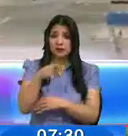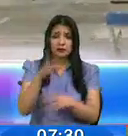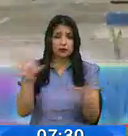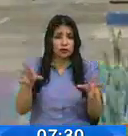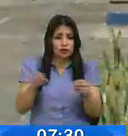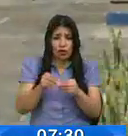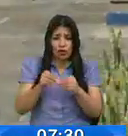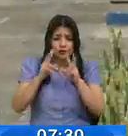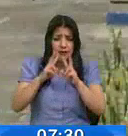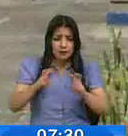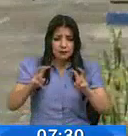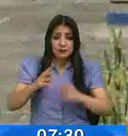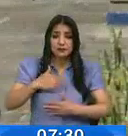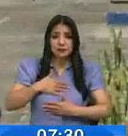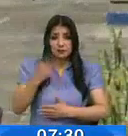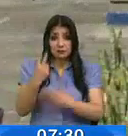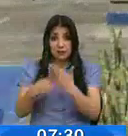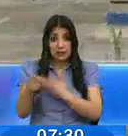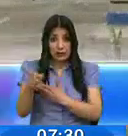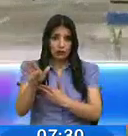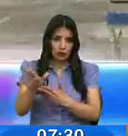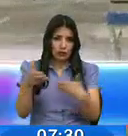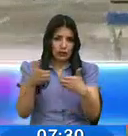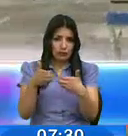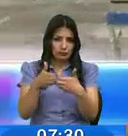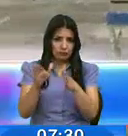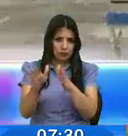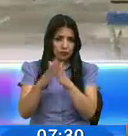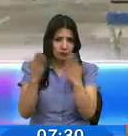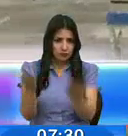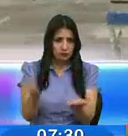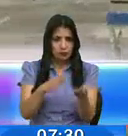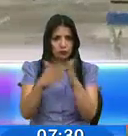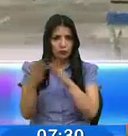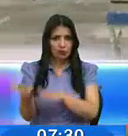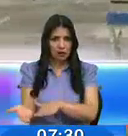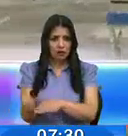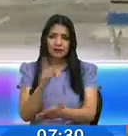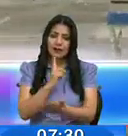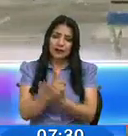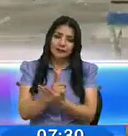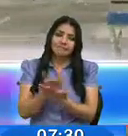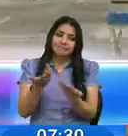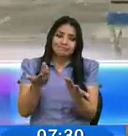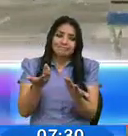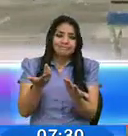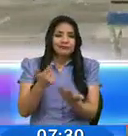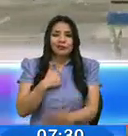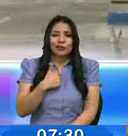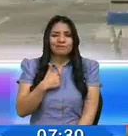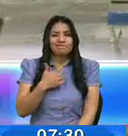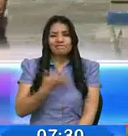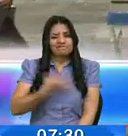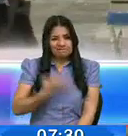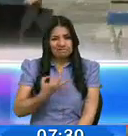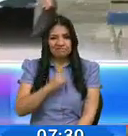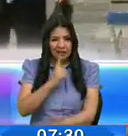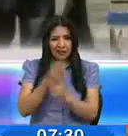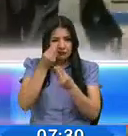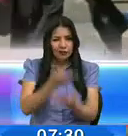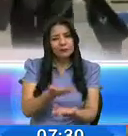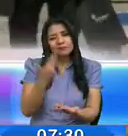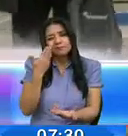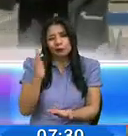caso, pues que, y a pesar de que no es tan esperanzador de que nos vayan a decir la